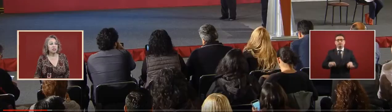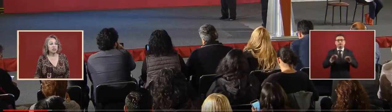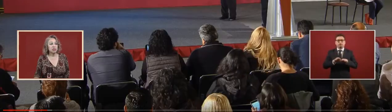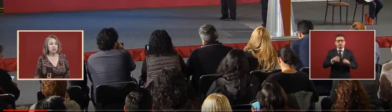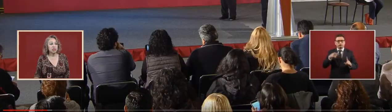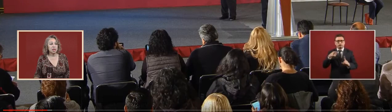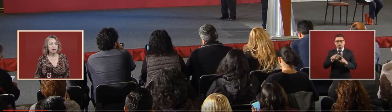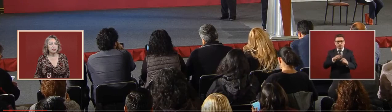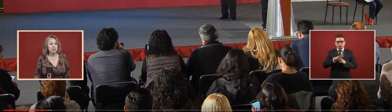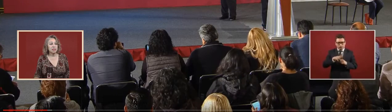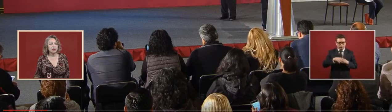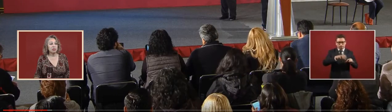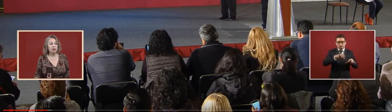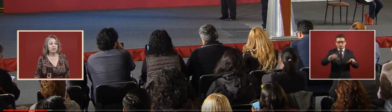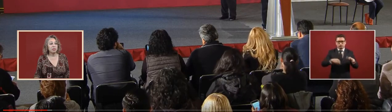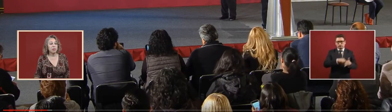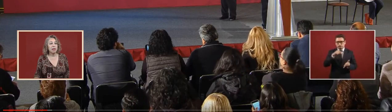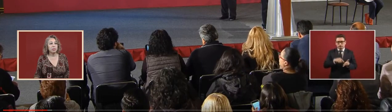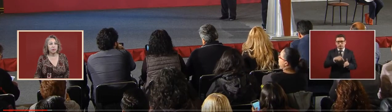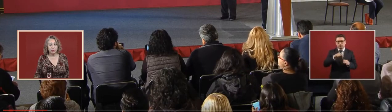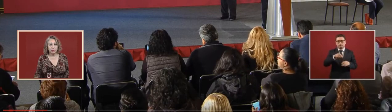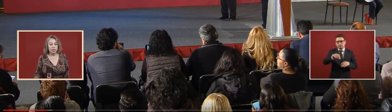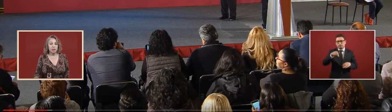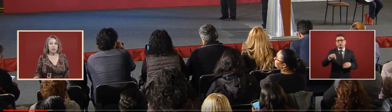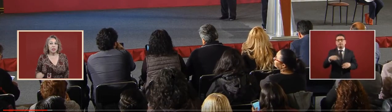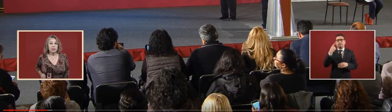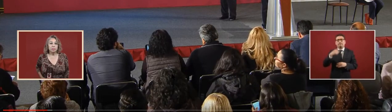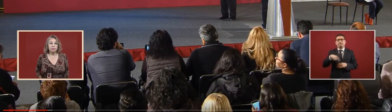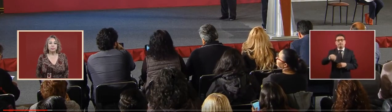the search and rescue of the people